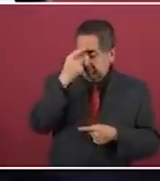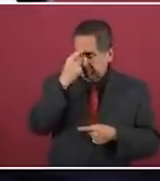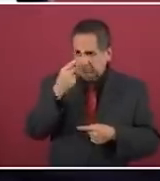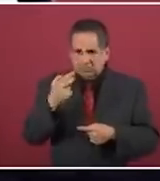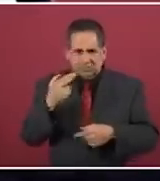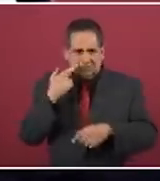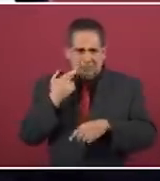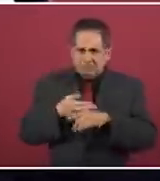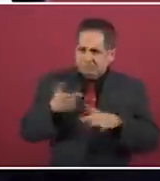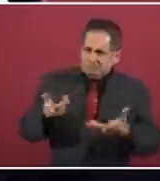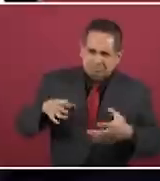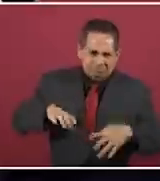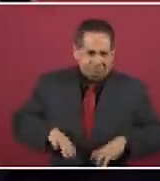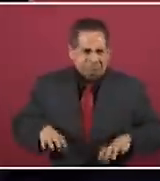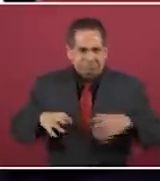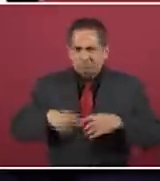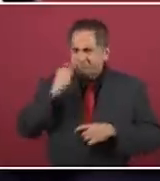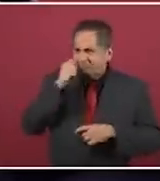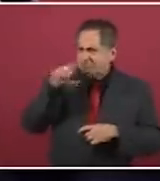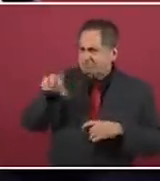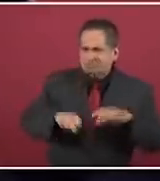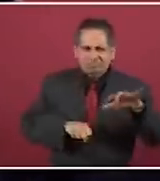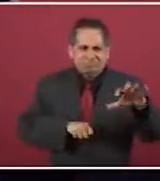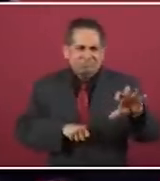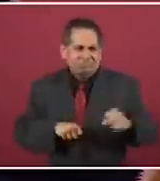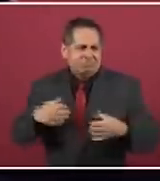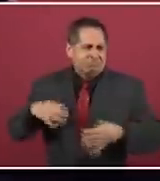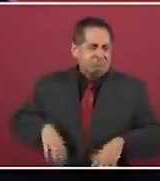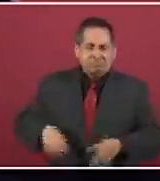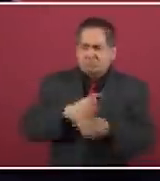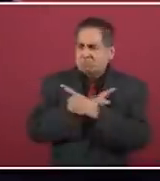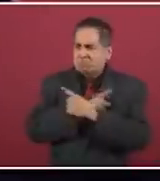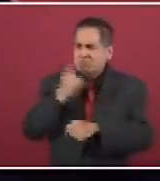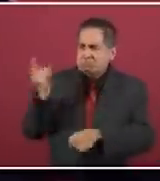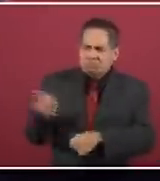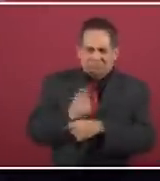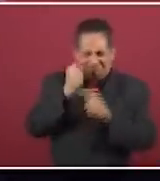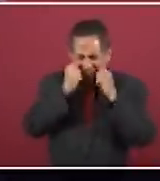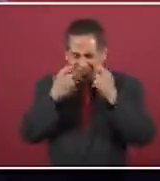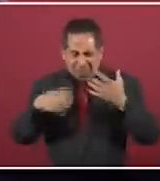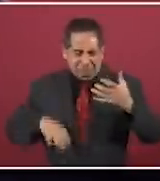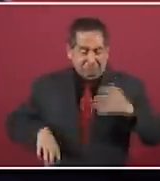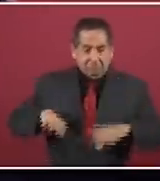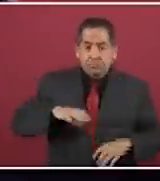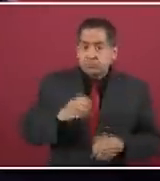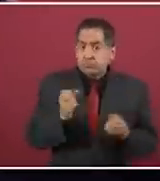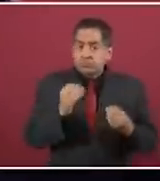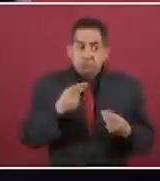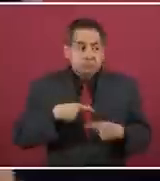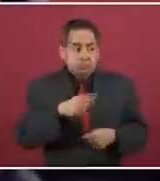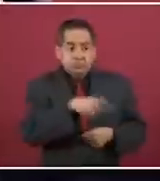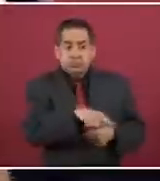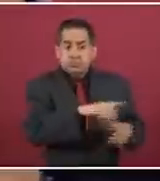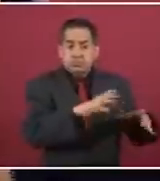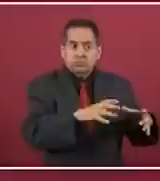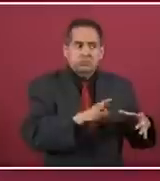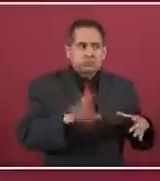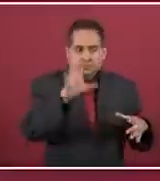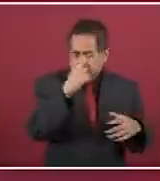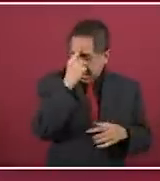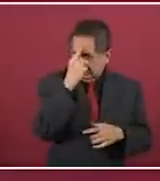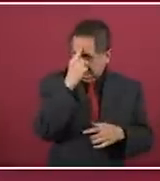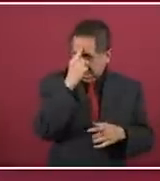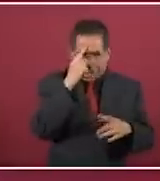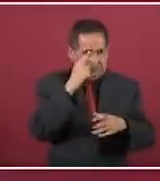a costa de lo que sea, sin escrúpulos morales de ninguna índole. Es una especie de